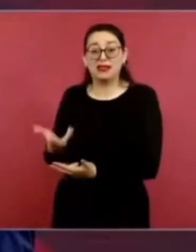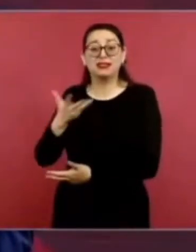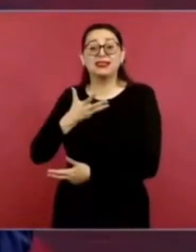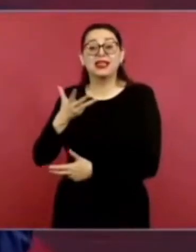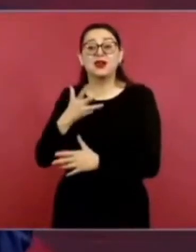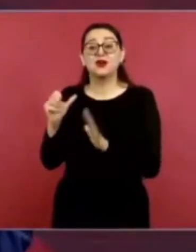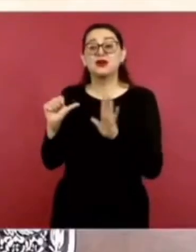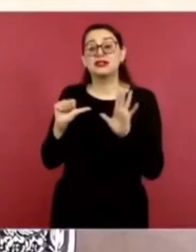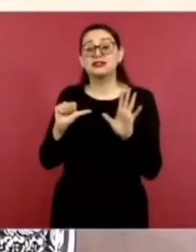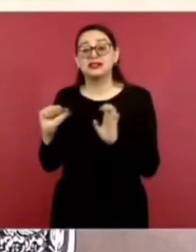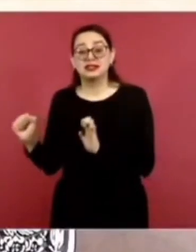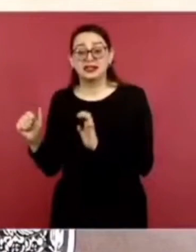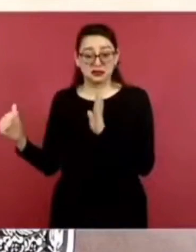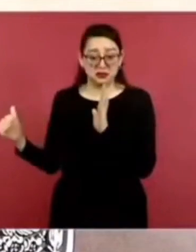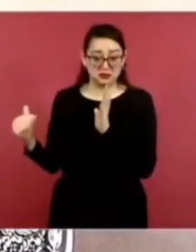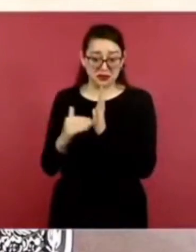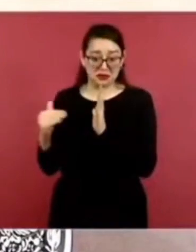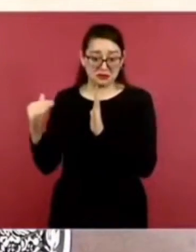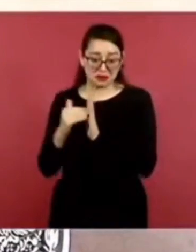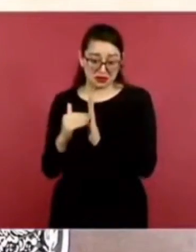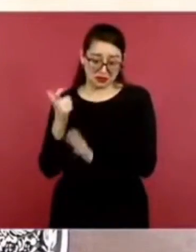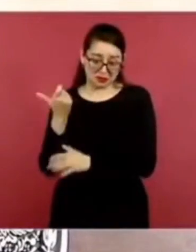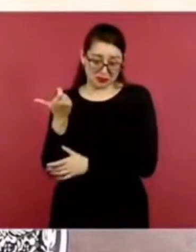600 mil millones de pesos.